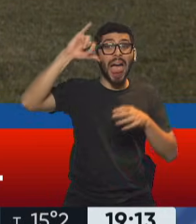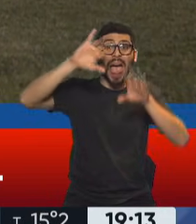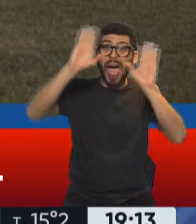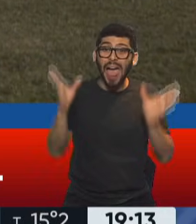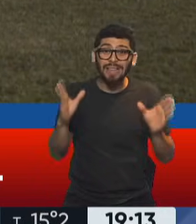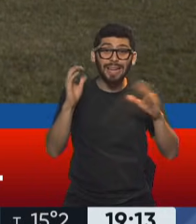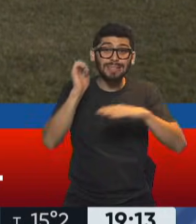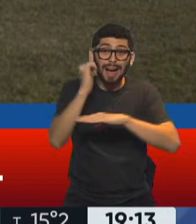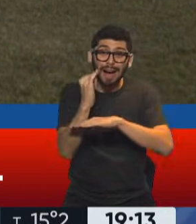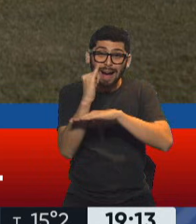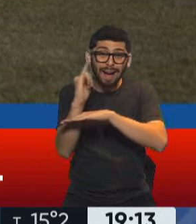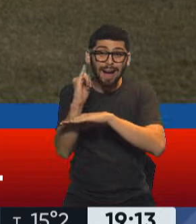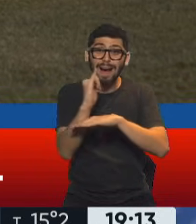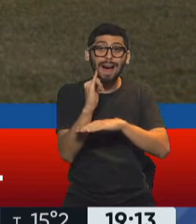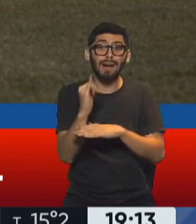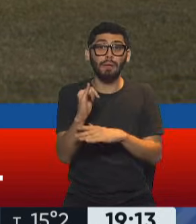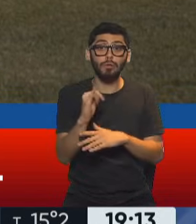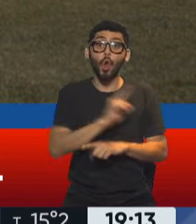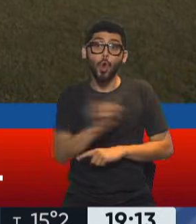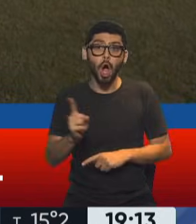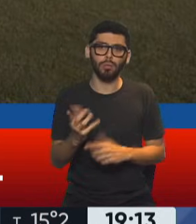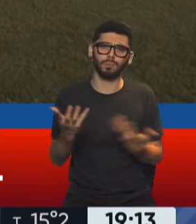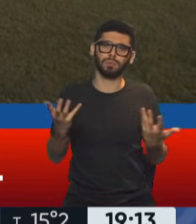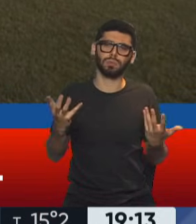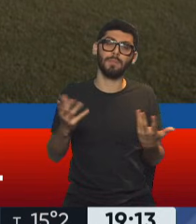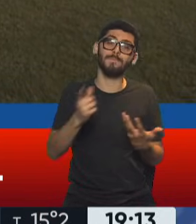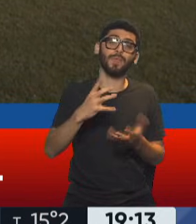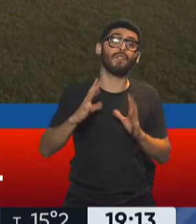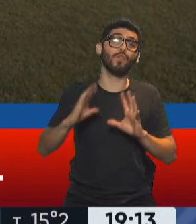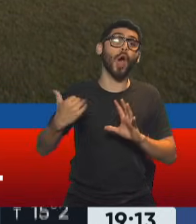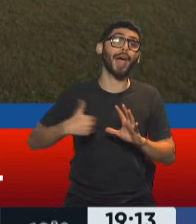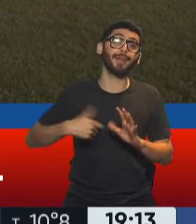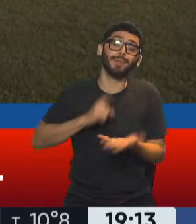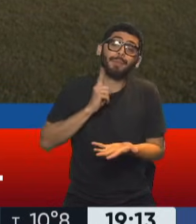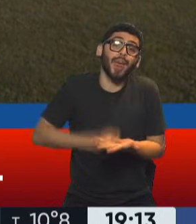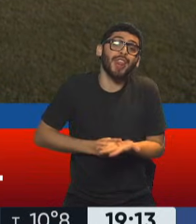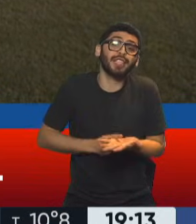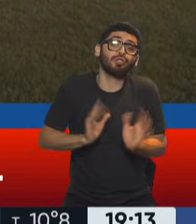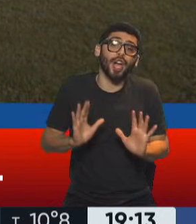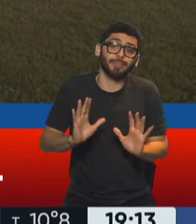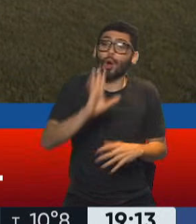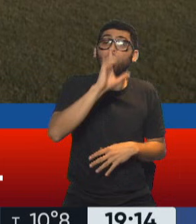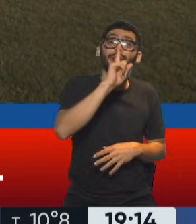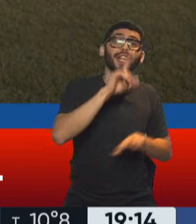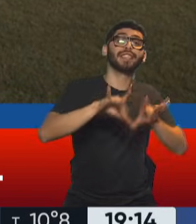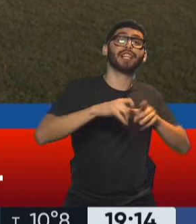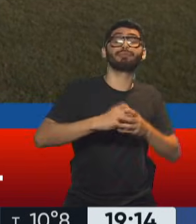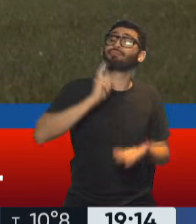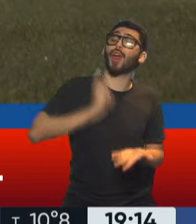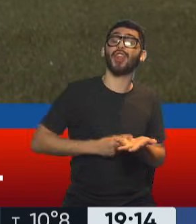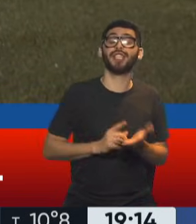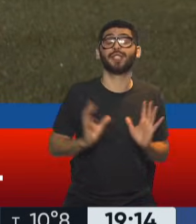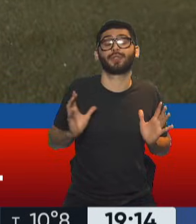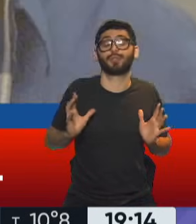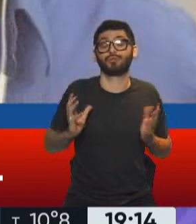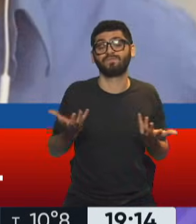me da la sensación. Son decisiones, bueno, te voy a decir, que es una frase típica del fútbol políticas. Argentino y que en este caso la toma el entrenador de la selección argentina.